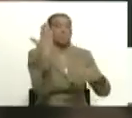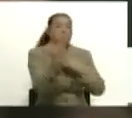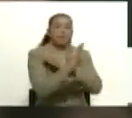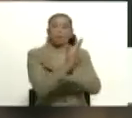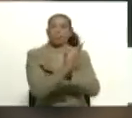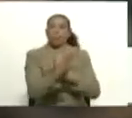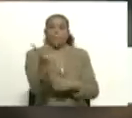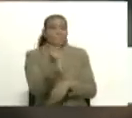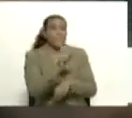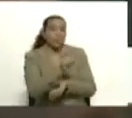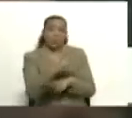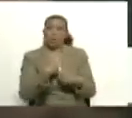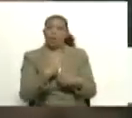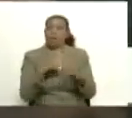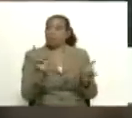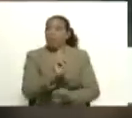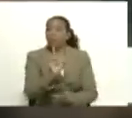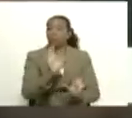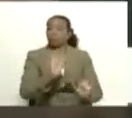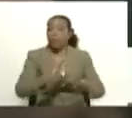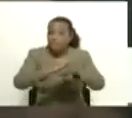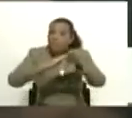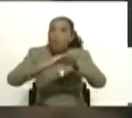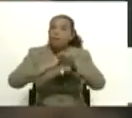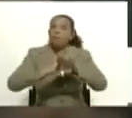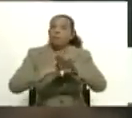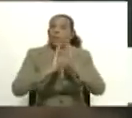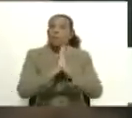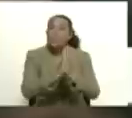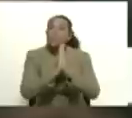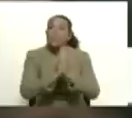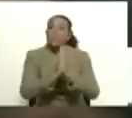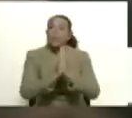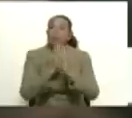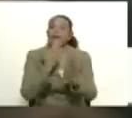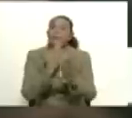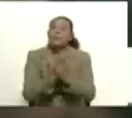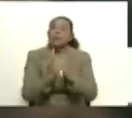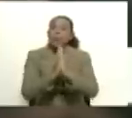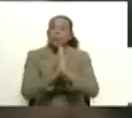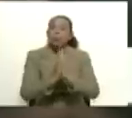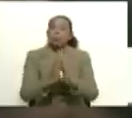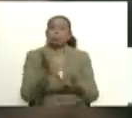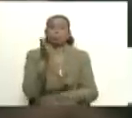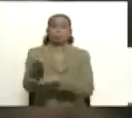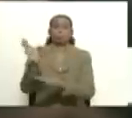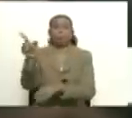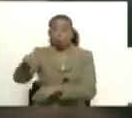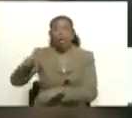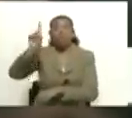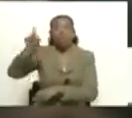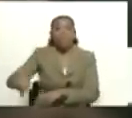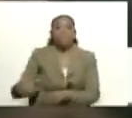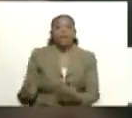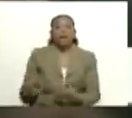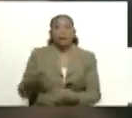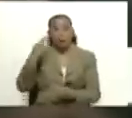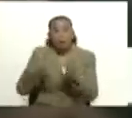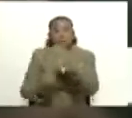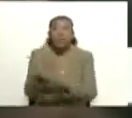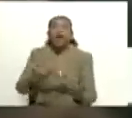contra el país. Y nosotros responsablemente a ustedes sí lo señalamos, que son